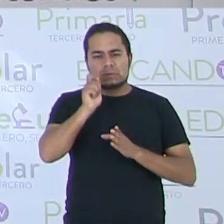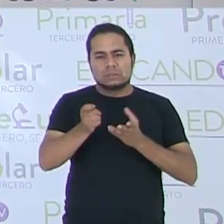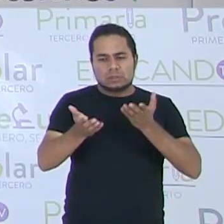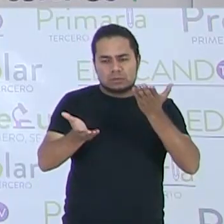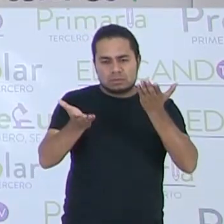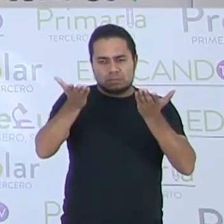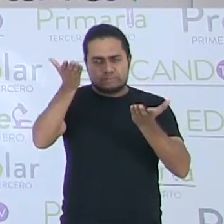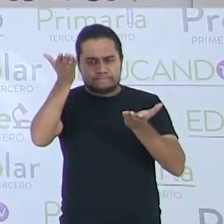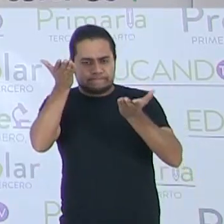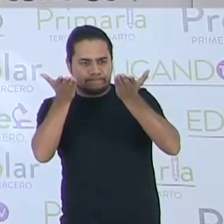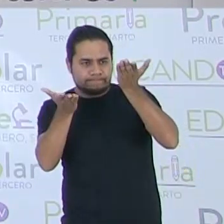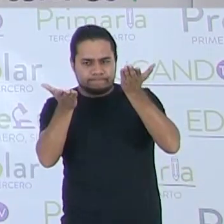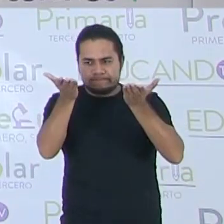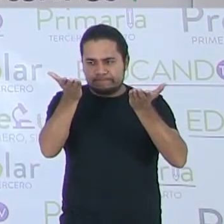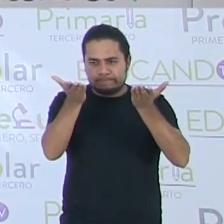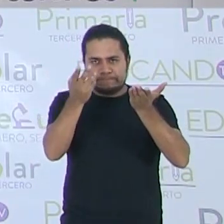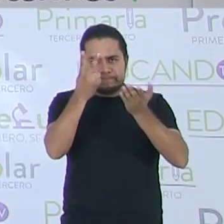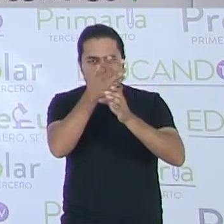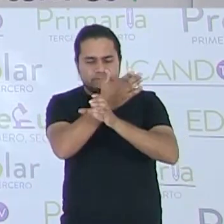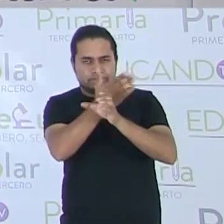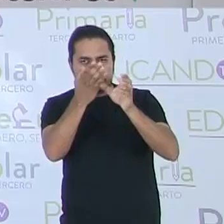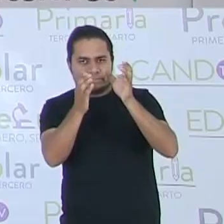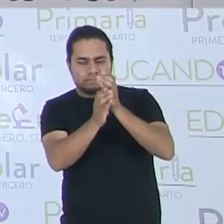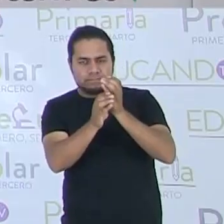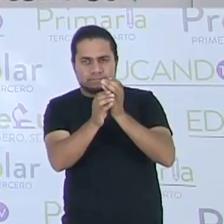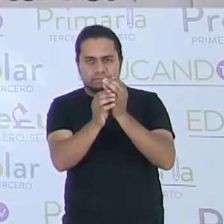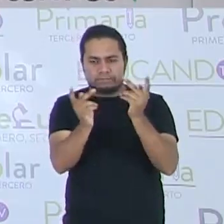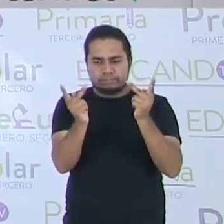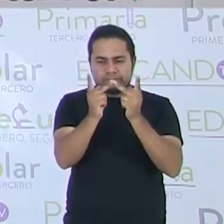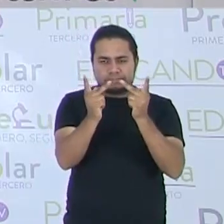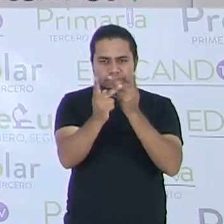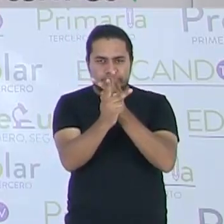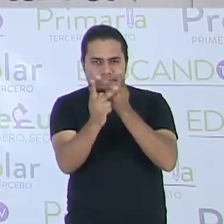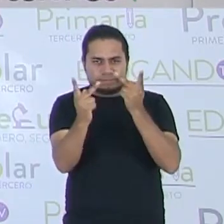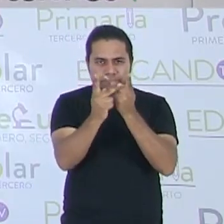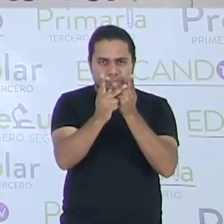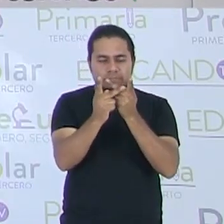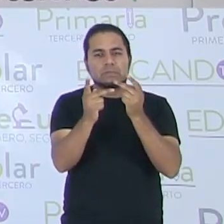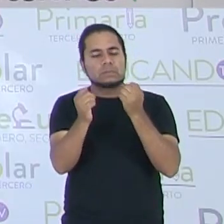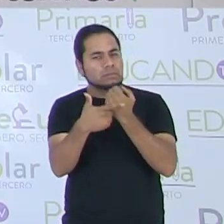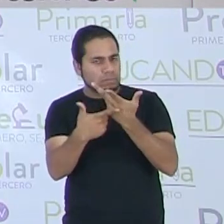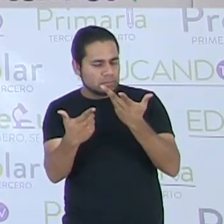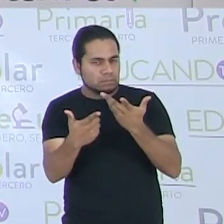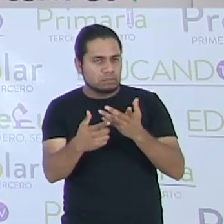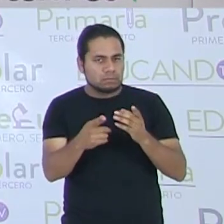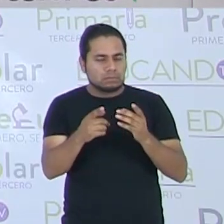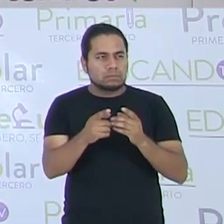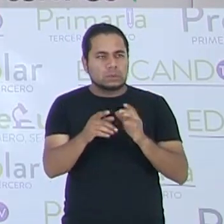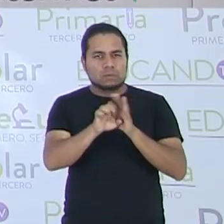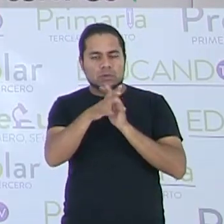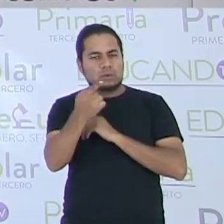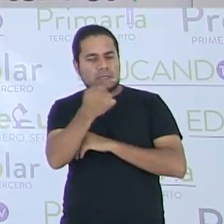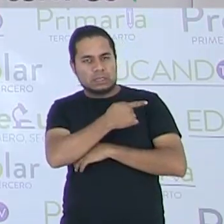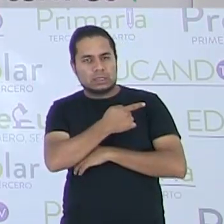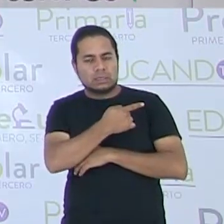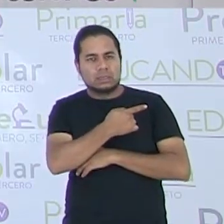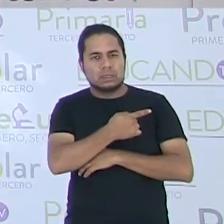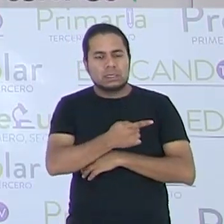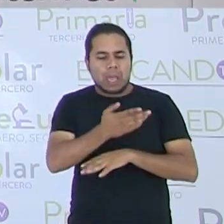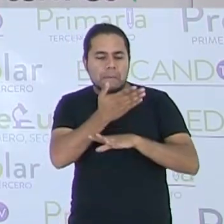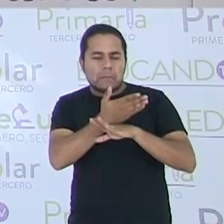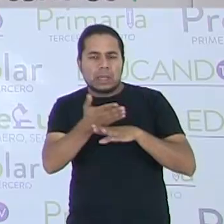dos elementos, ¿sí?, que coincidan en algo. Por ejemplo, acá dice, era